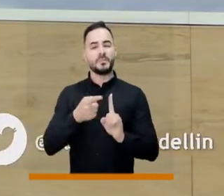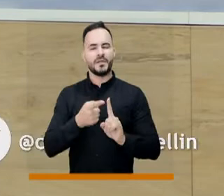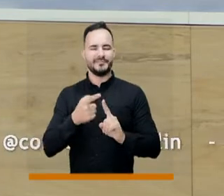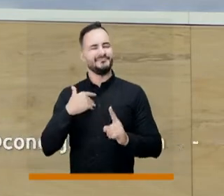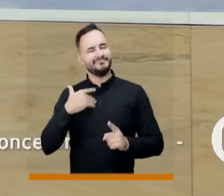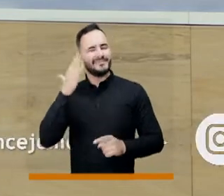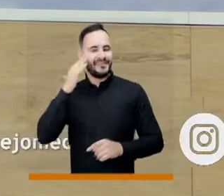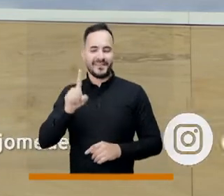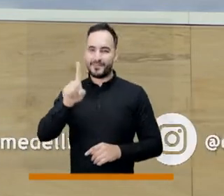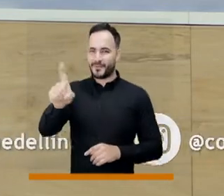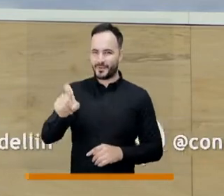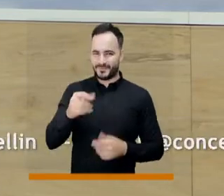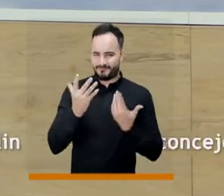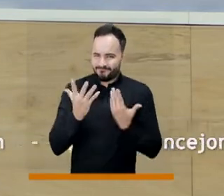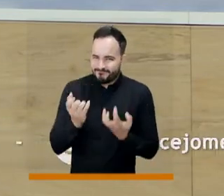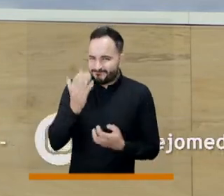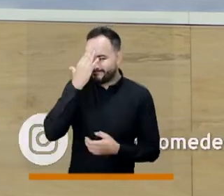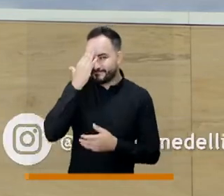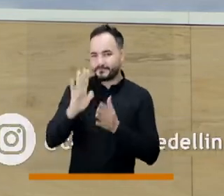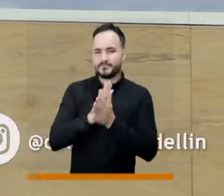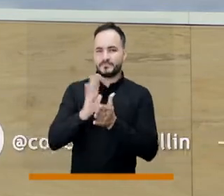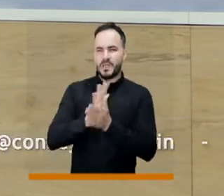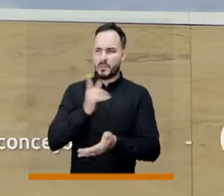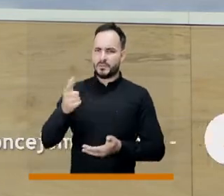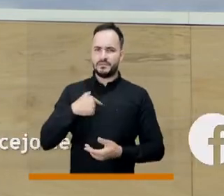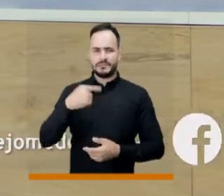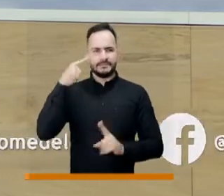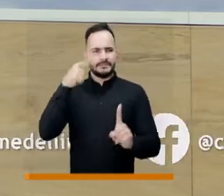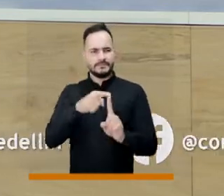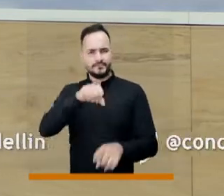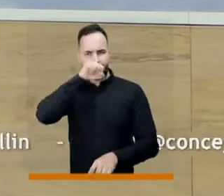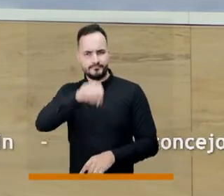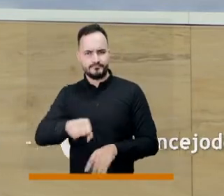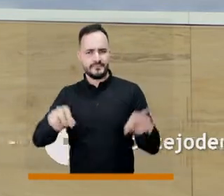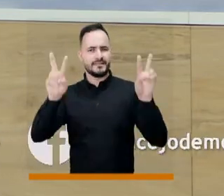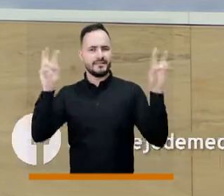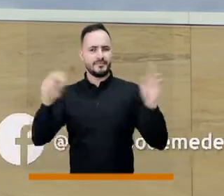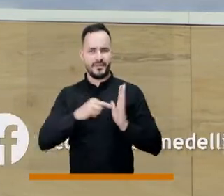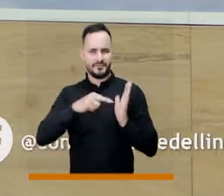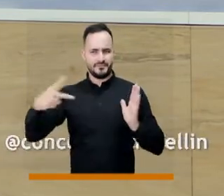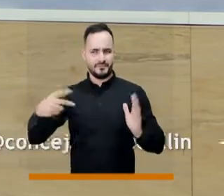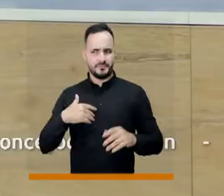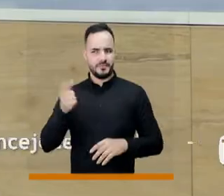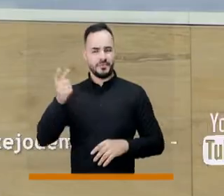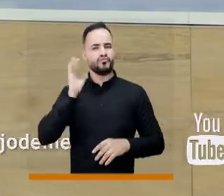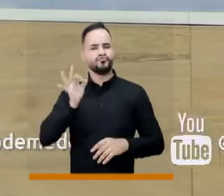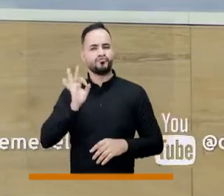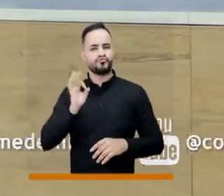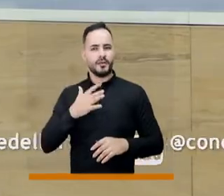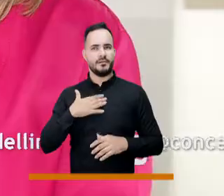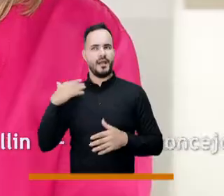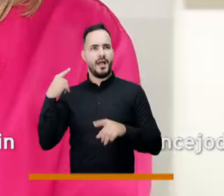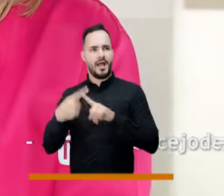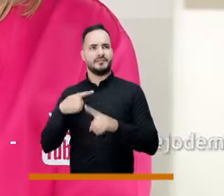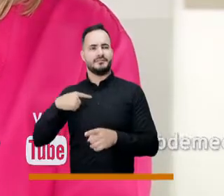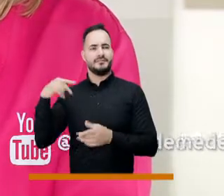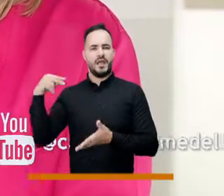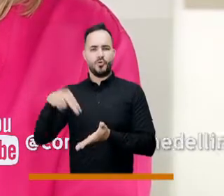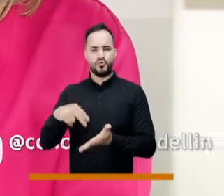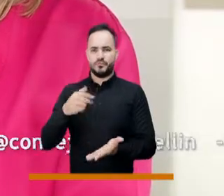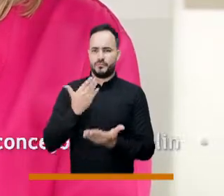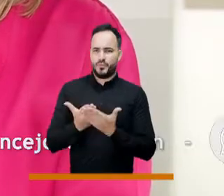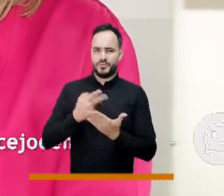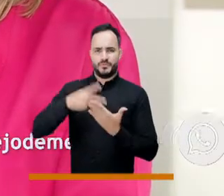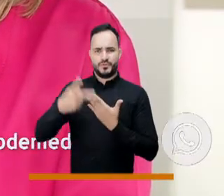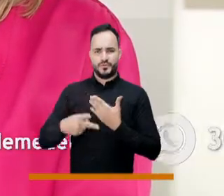preguntarle es ¿por qué le apasiona ese tema de la tecnología, que además usted lo asocia con otras iniciativas de su